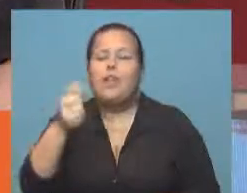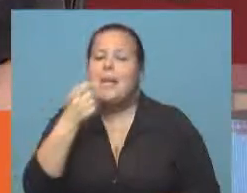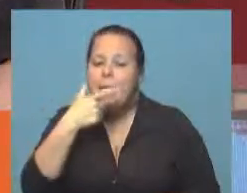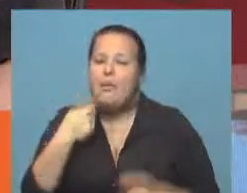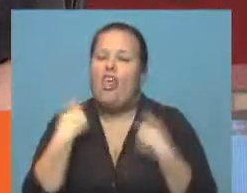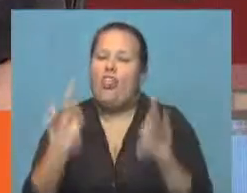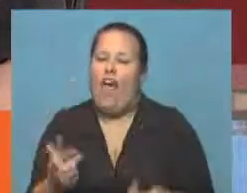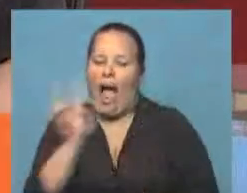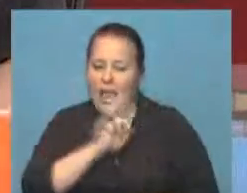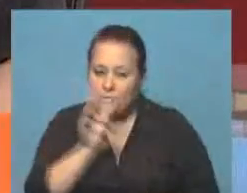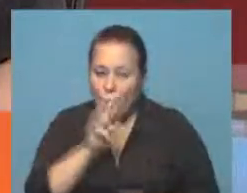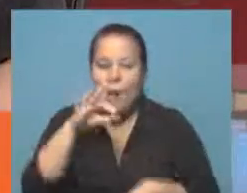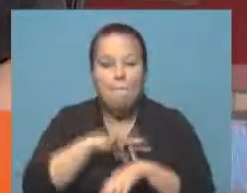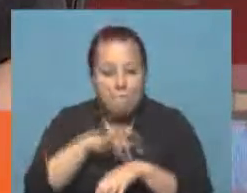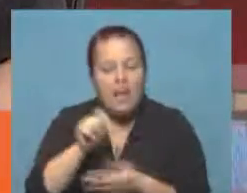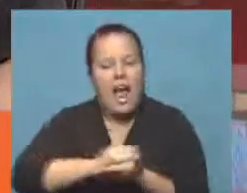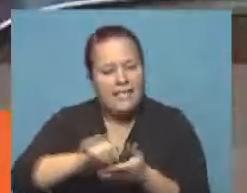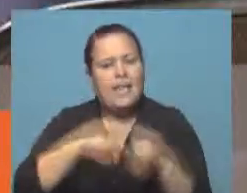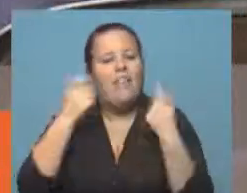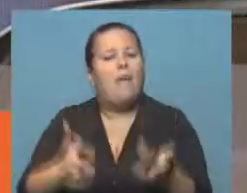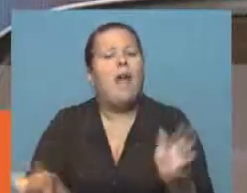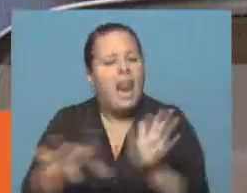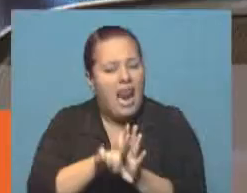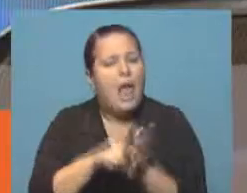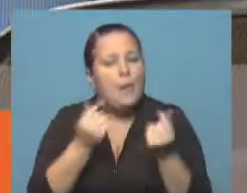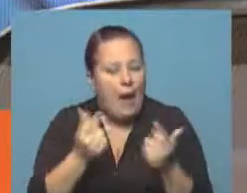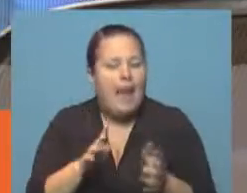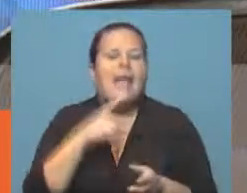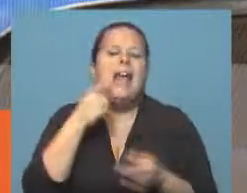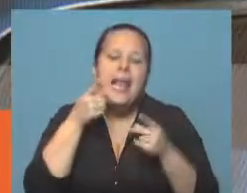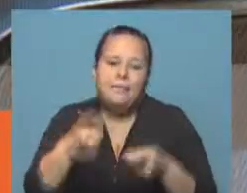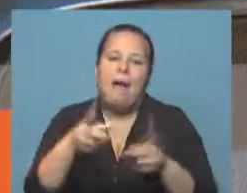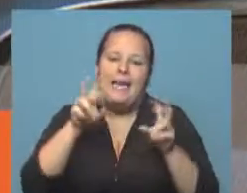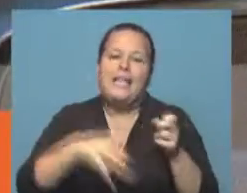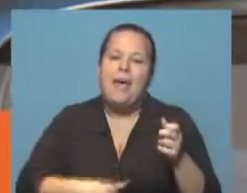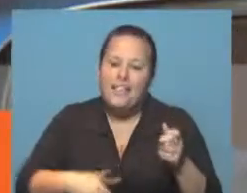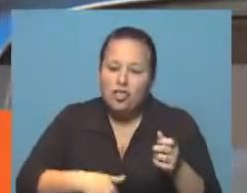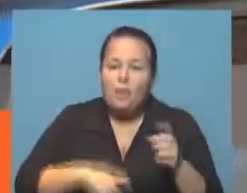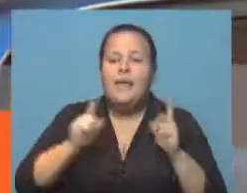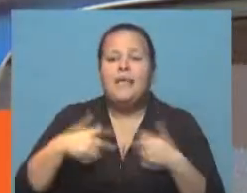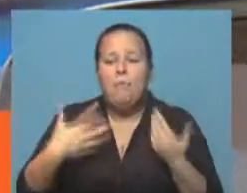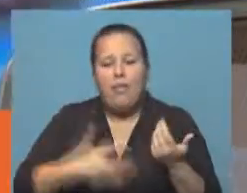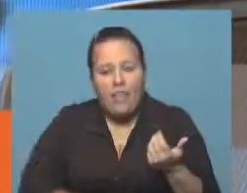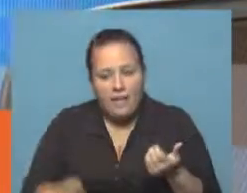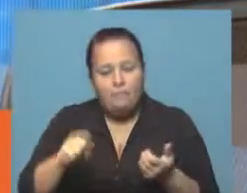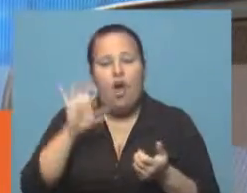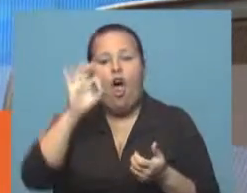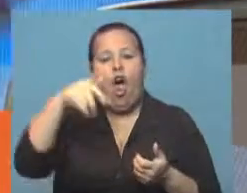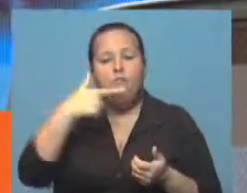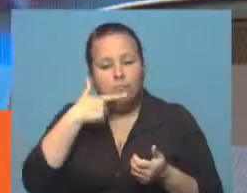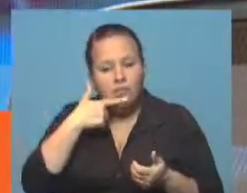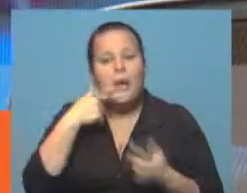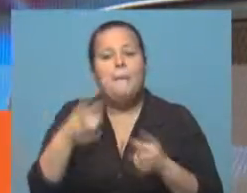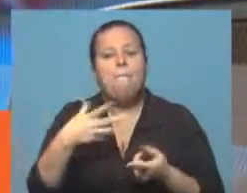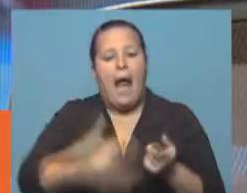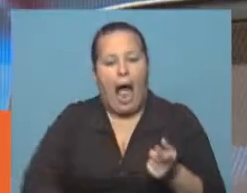está dando a mujeres, médicos que están recetando porque es legal, si bien está destinado para la cuestión gástrica, pero también, como decías, por la OMS,